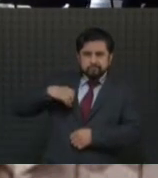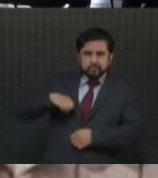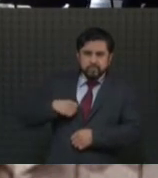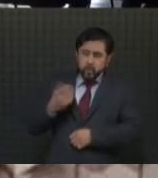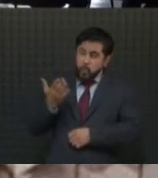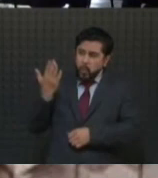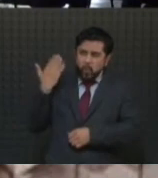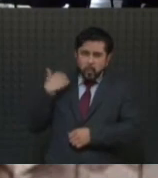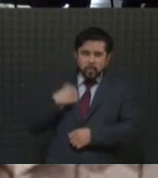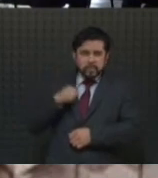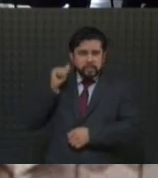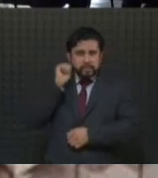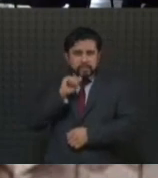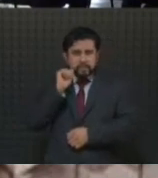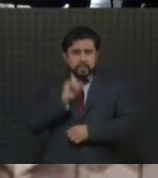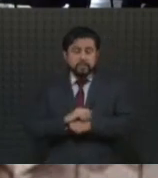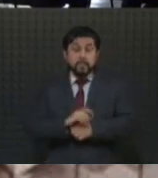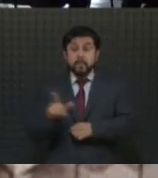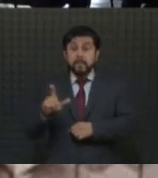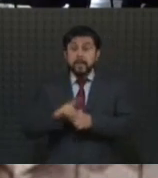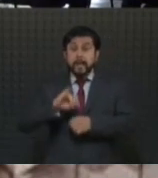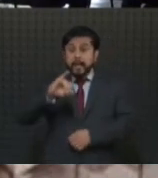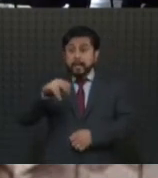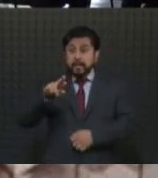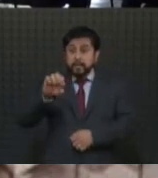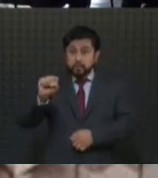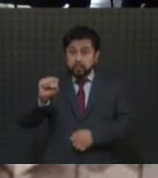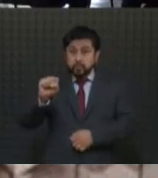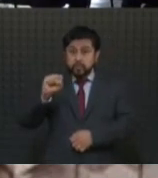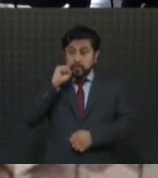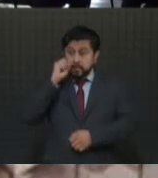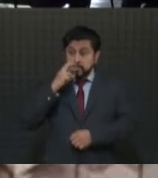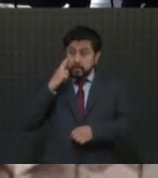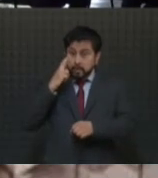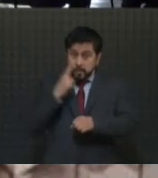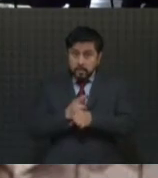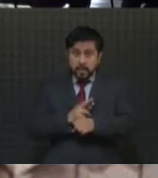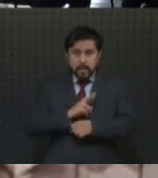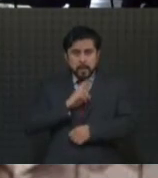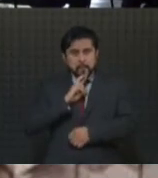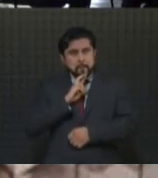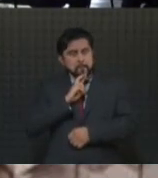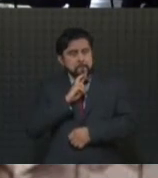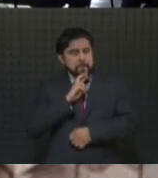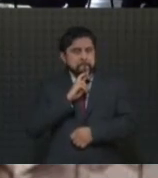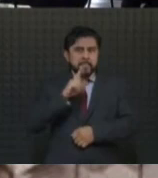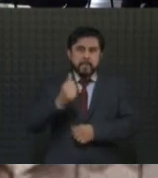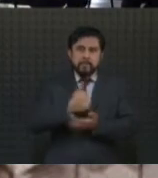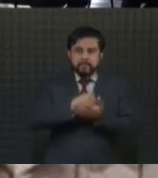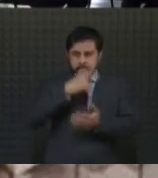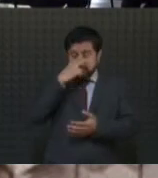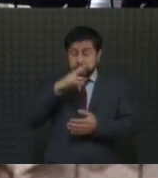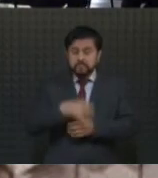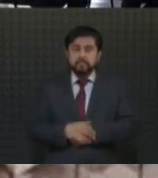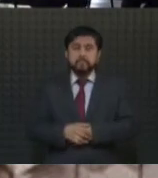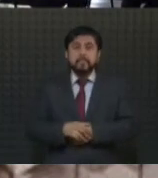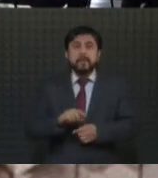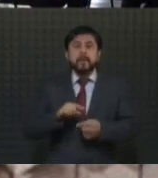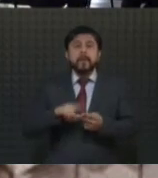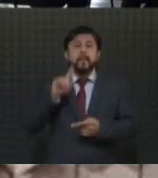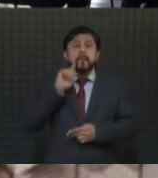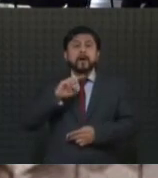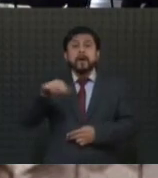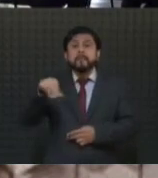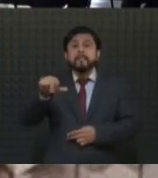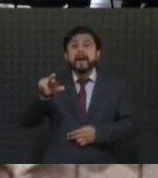gobierno, a Jesús, el mejor secretario de obras que haya habido en la Ciudad de México, Marina, gran secretaria de Medio